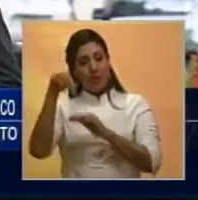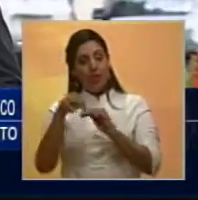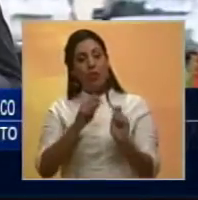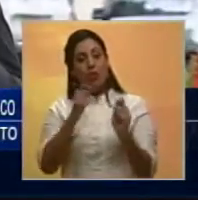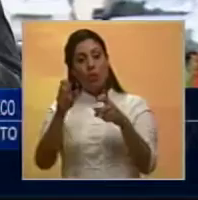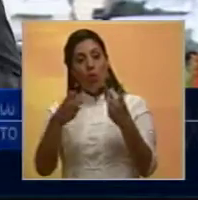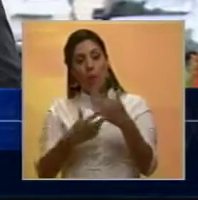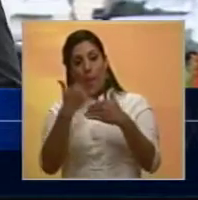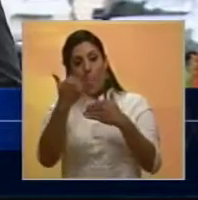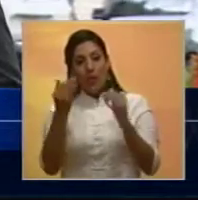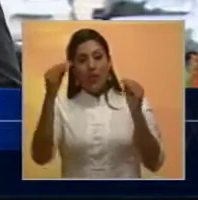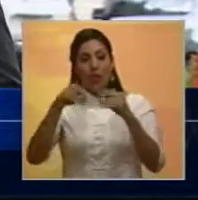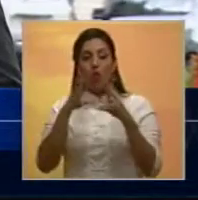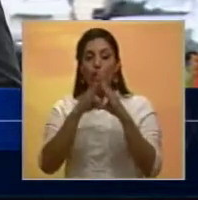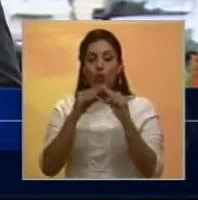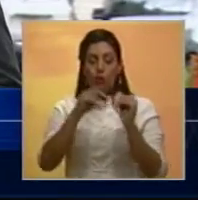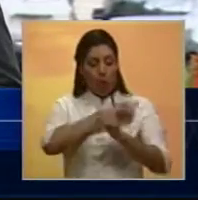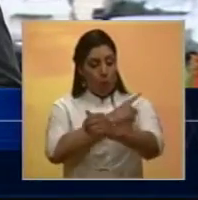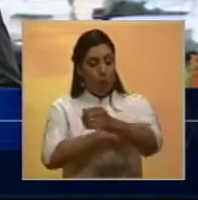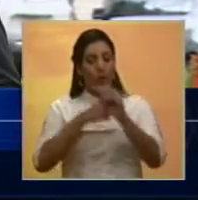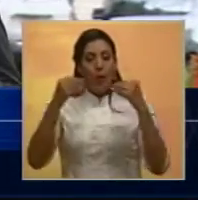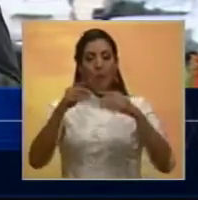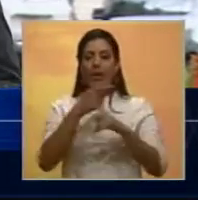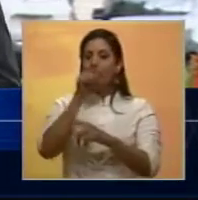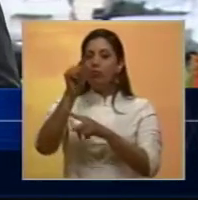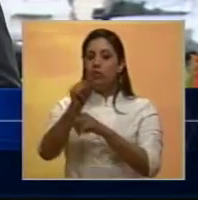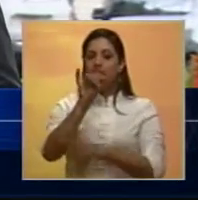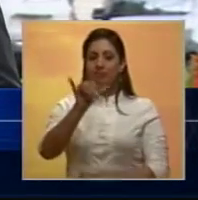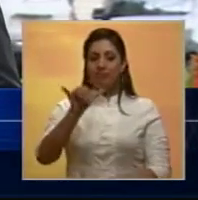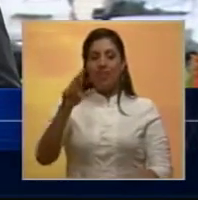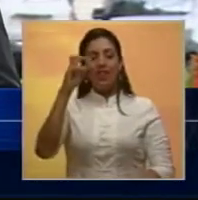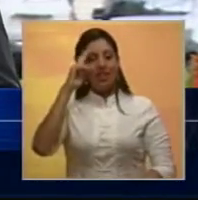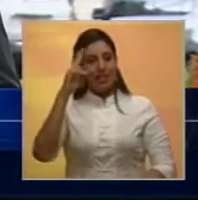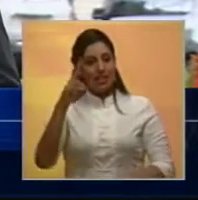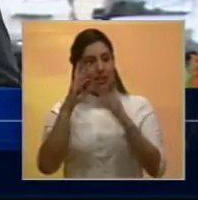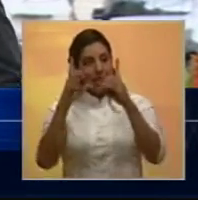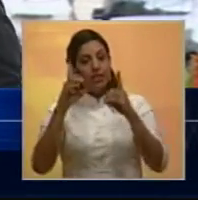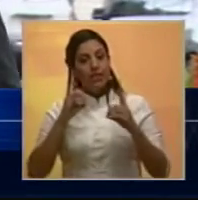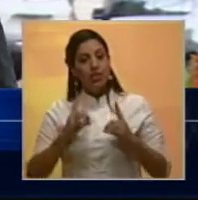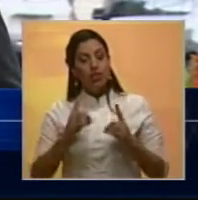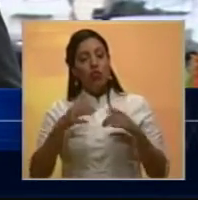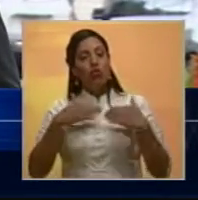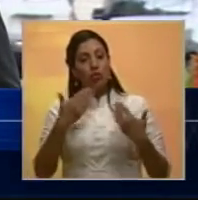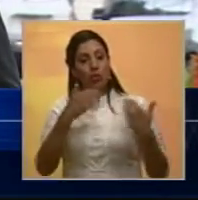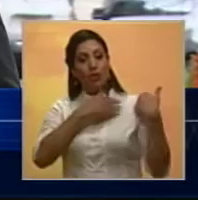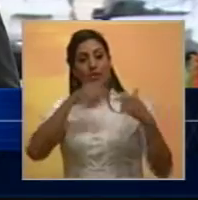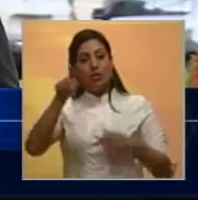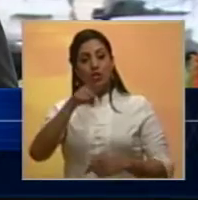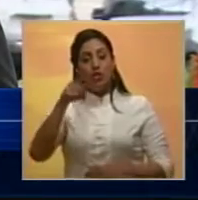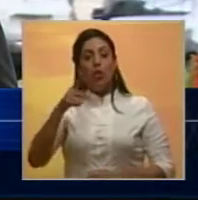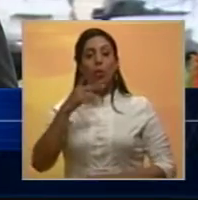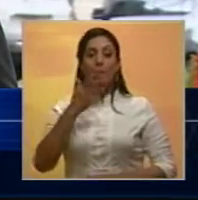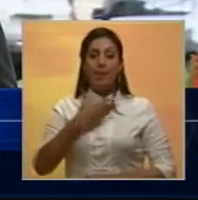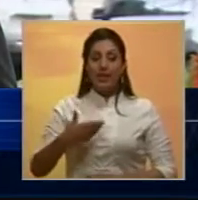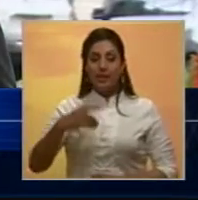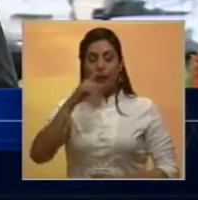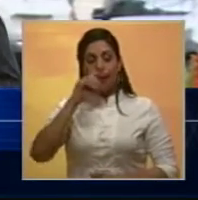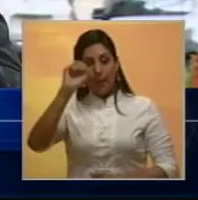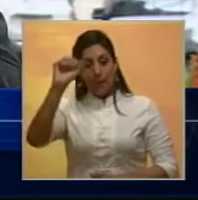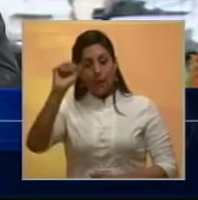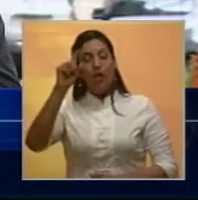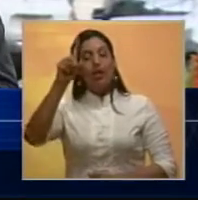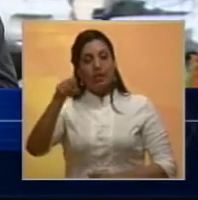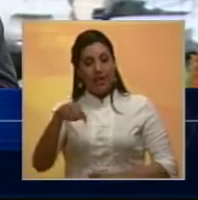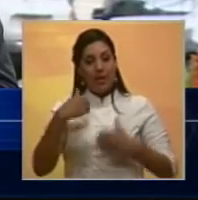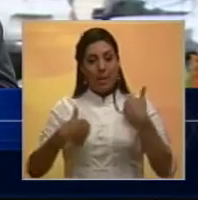llevará este proyecto de acuerdo a todos los poderes públicos para exigirle a los mismos se respete la decisión sobre la responsabilidad política del presidente de la República.